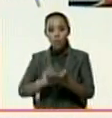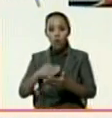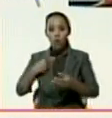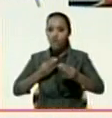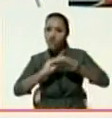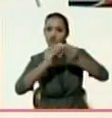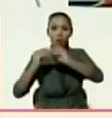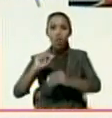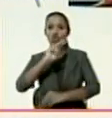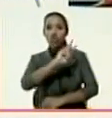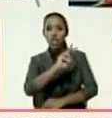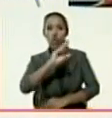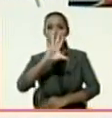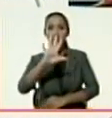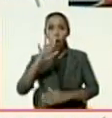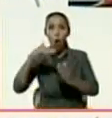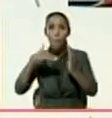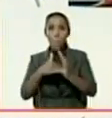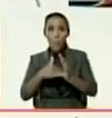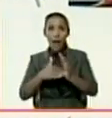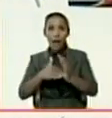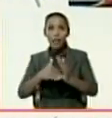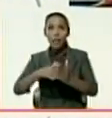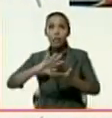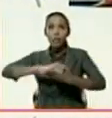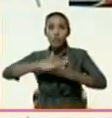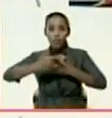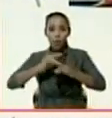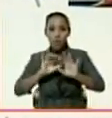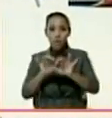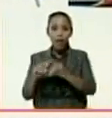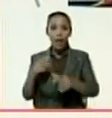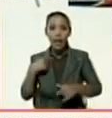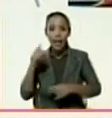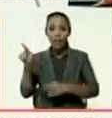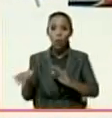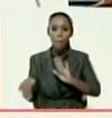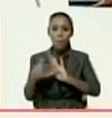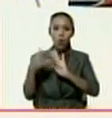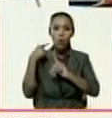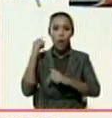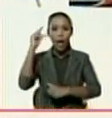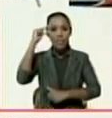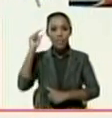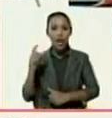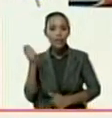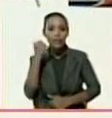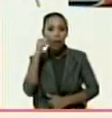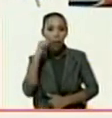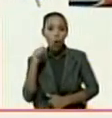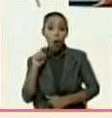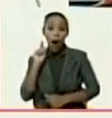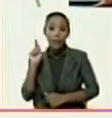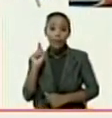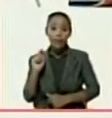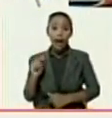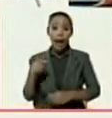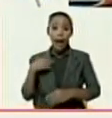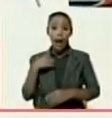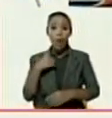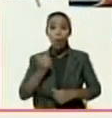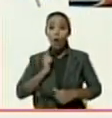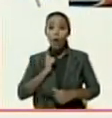las 205.000 tabletas canaimas que fueron afectadas e incendiadas el día sábado. Cualquier acto que atente